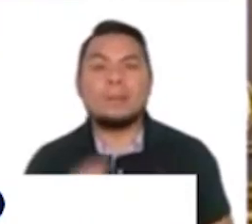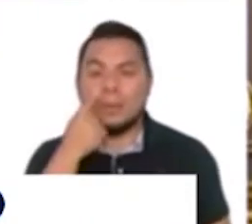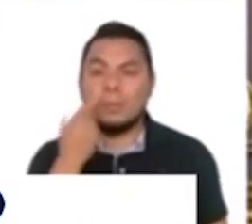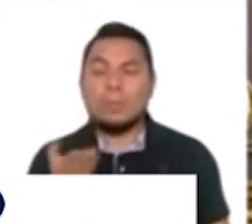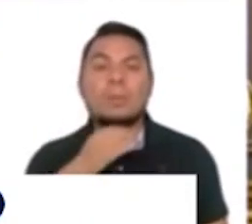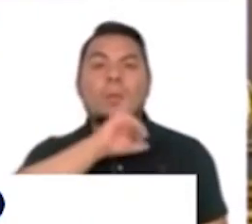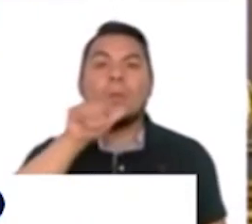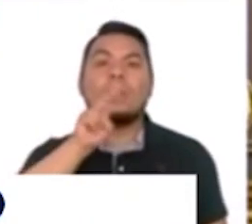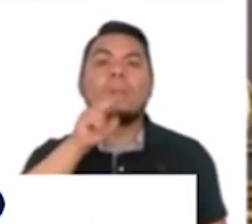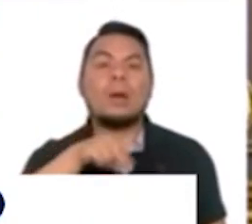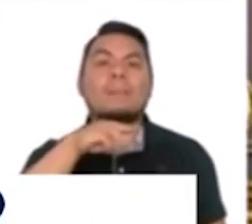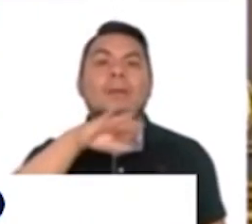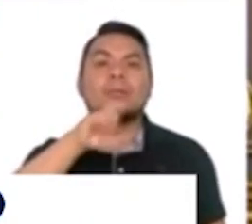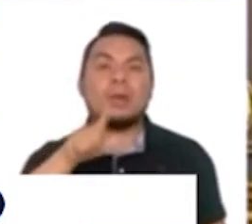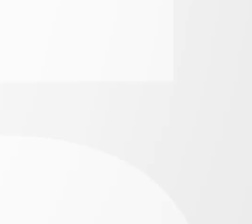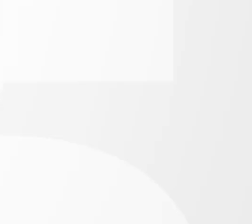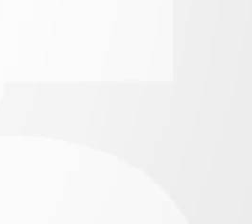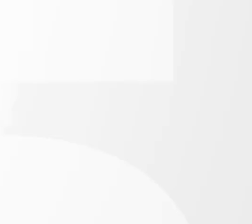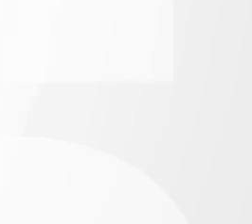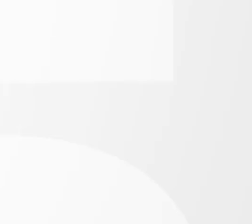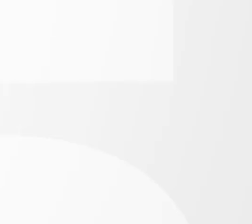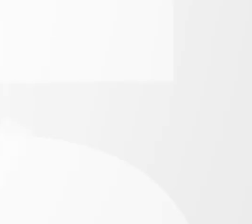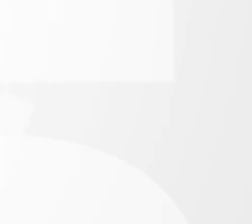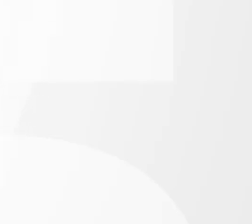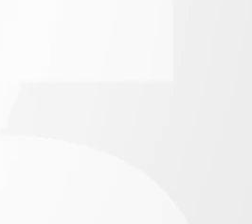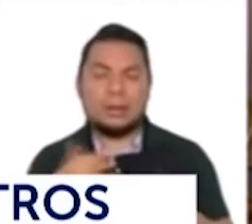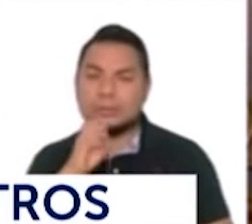Señor Juan Manuel Carrasco Millones.